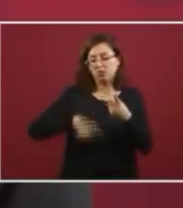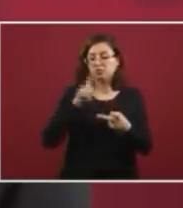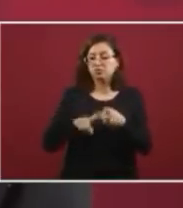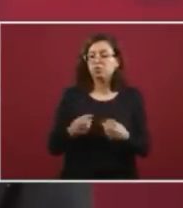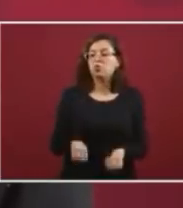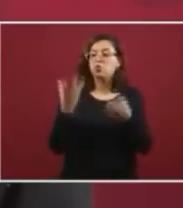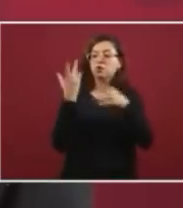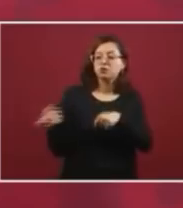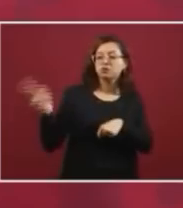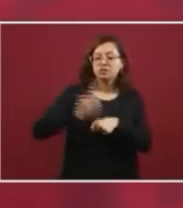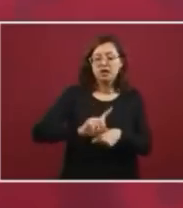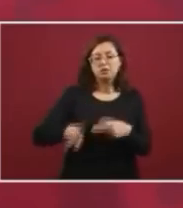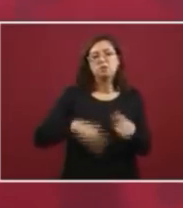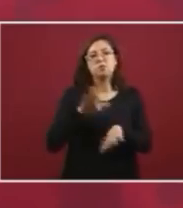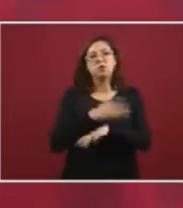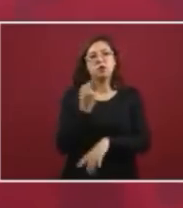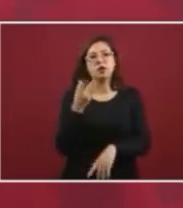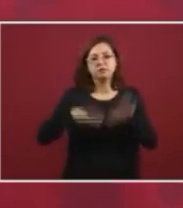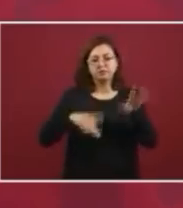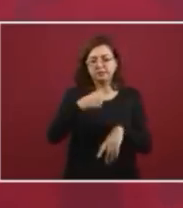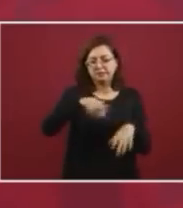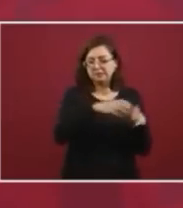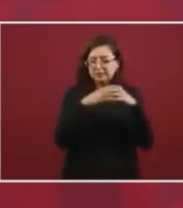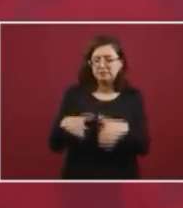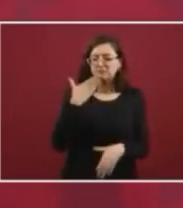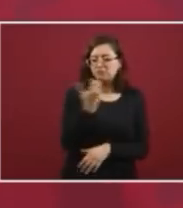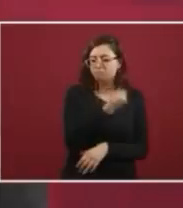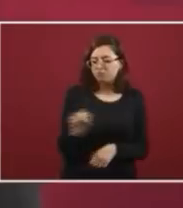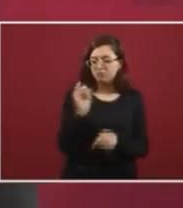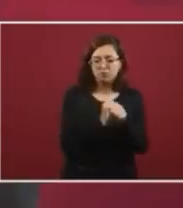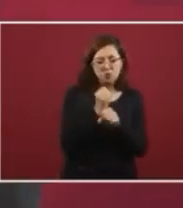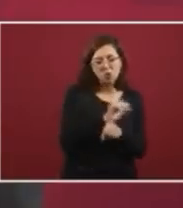otros son especializaciones diferentes, entonces lo va a determinar la Fiscalía. Uh-huh.